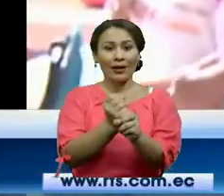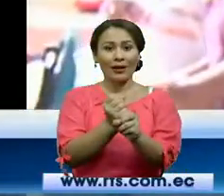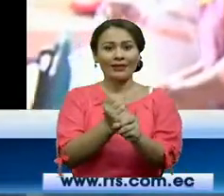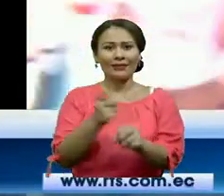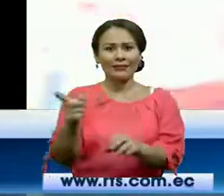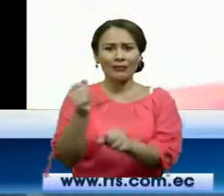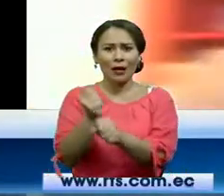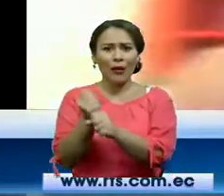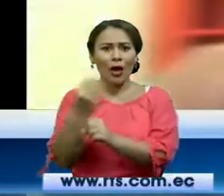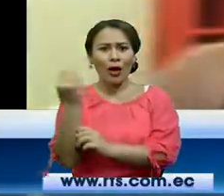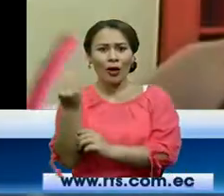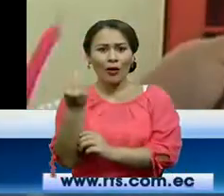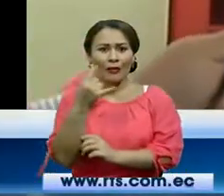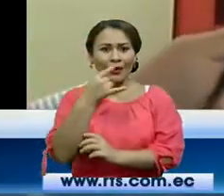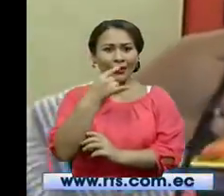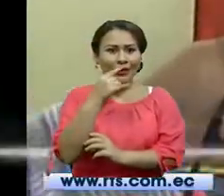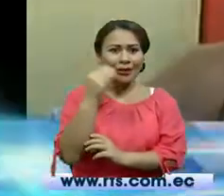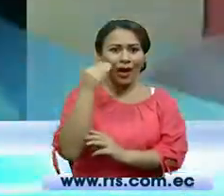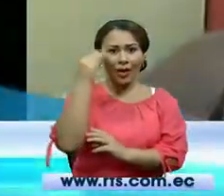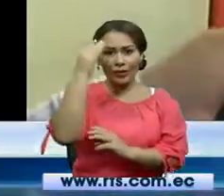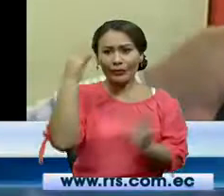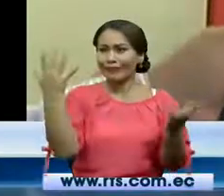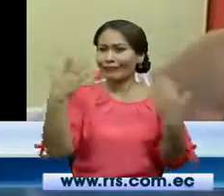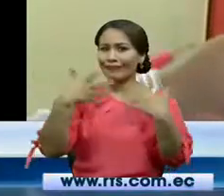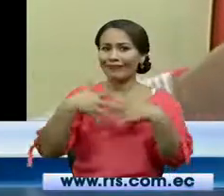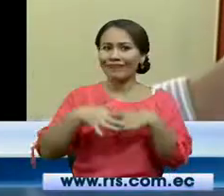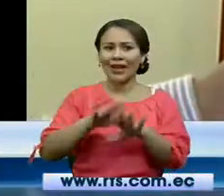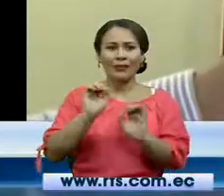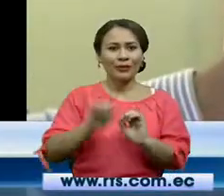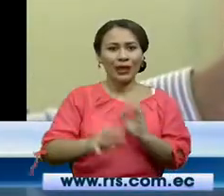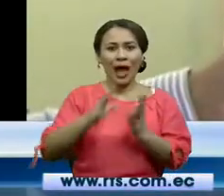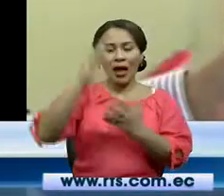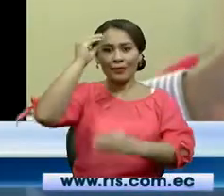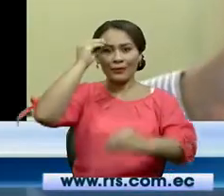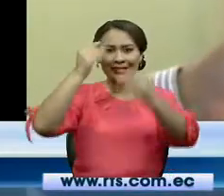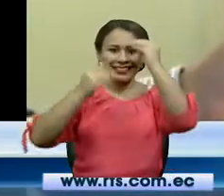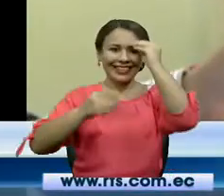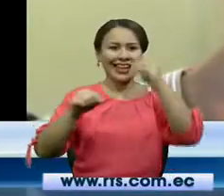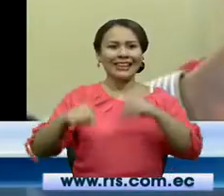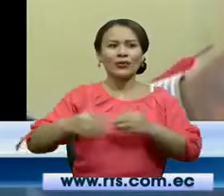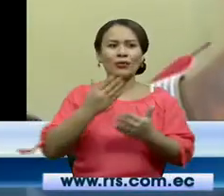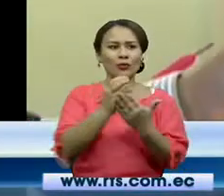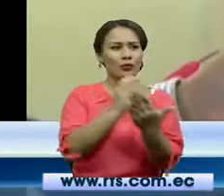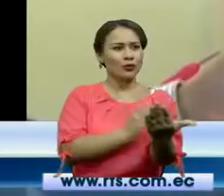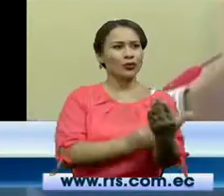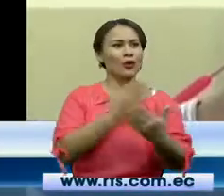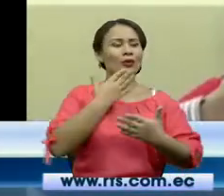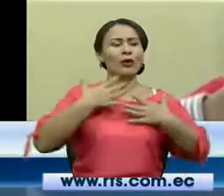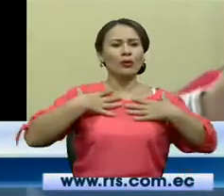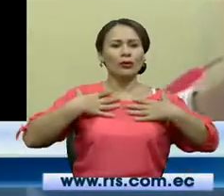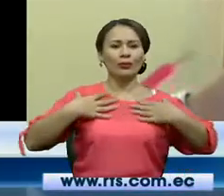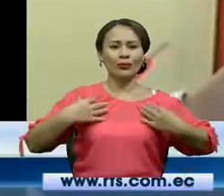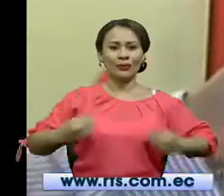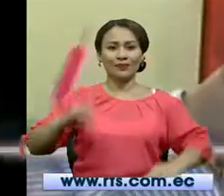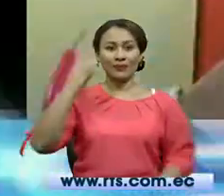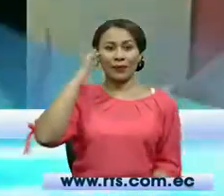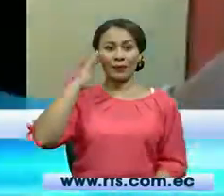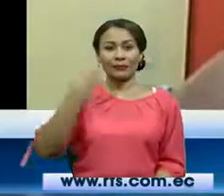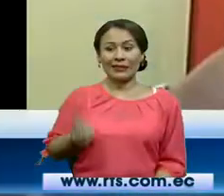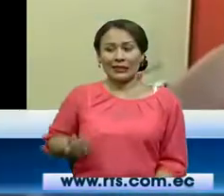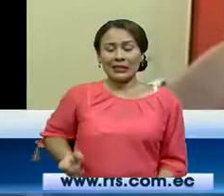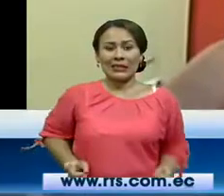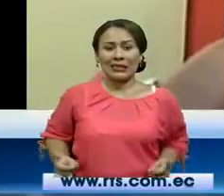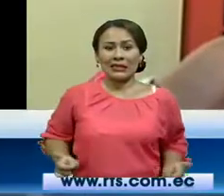chicos y grandes en el mismo lugar pueden desarrollar sus habilidades. Aquí pensamos en aliviarles las preocupaciones del bolsillo y también de